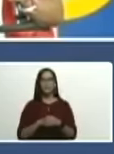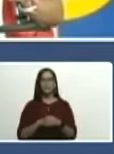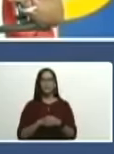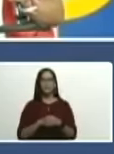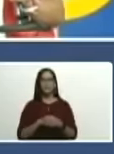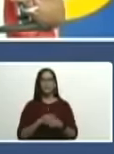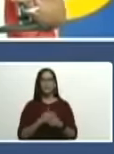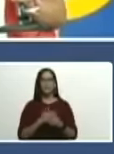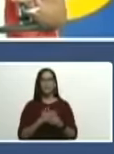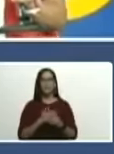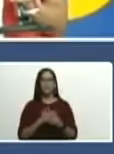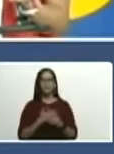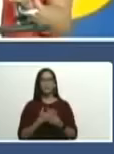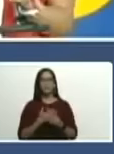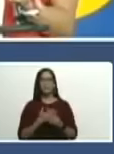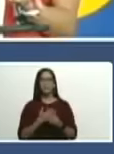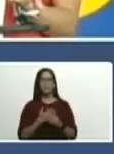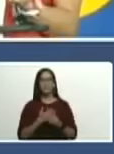¿No?